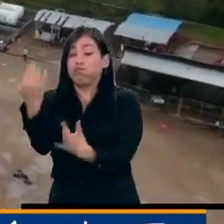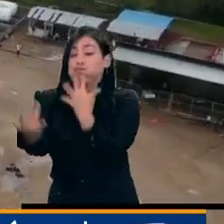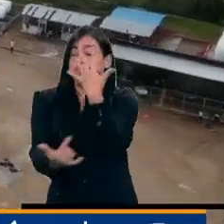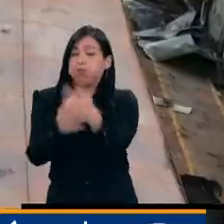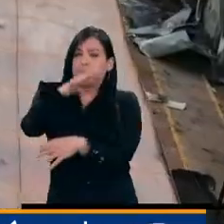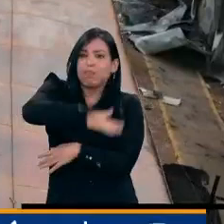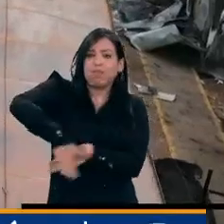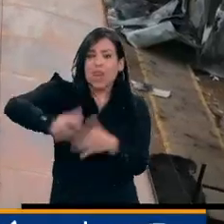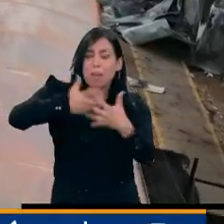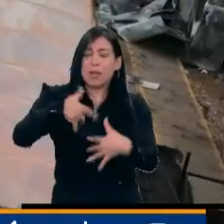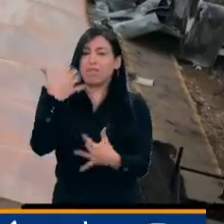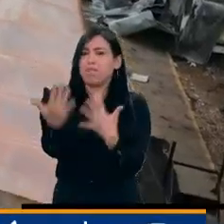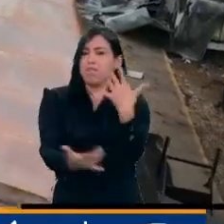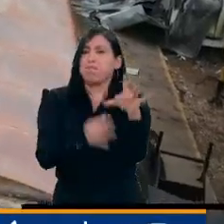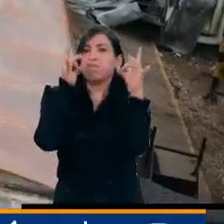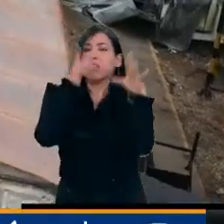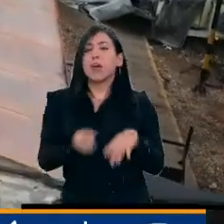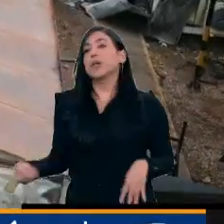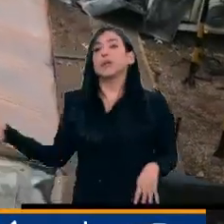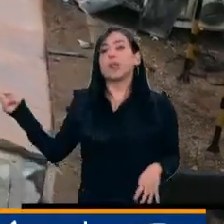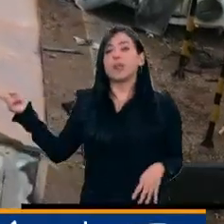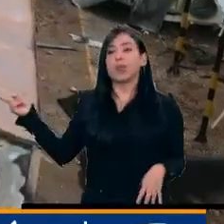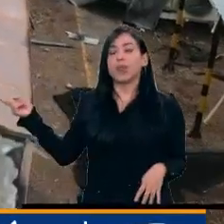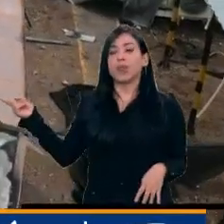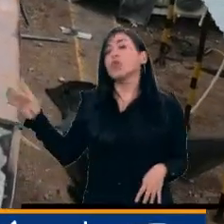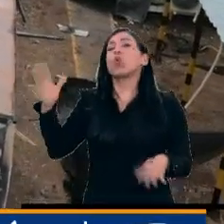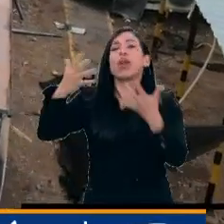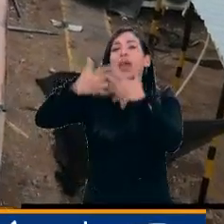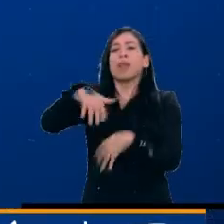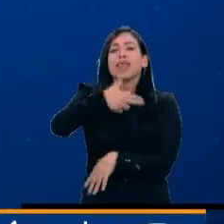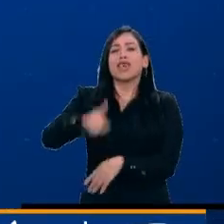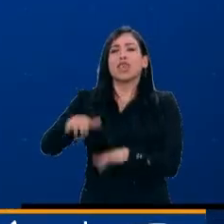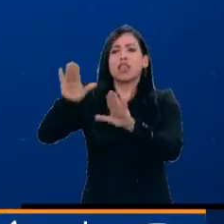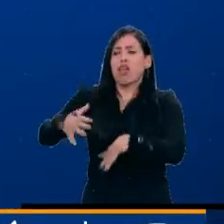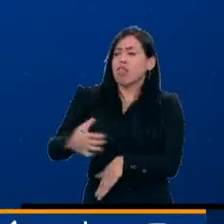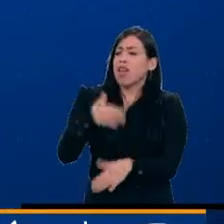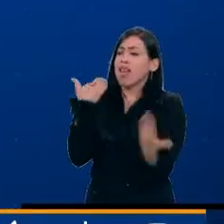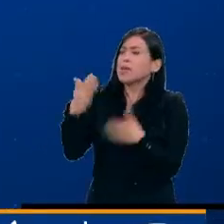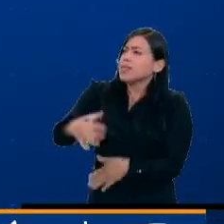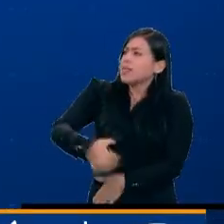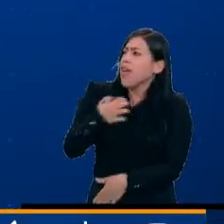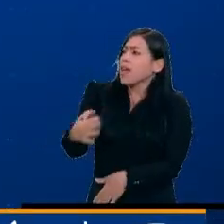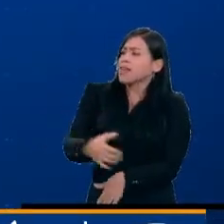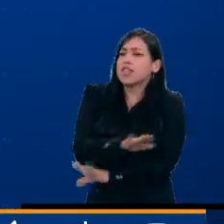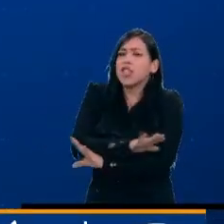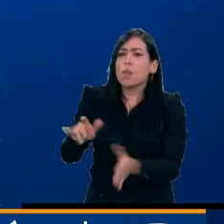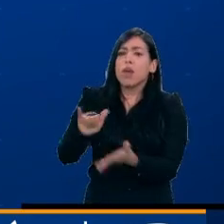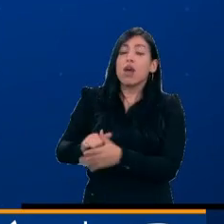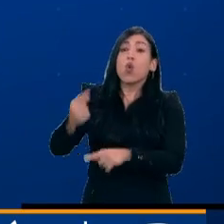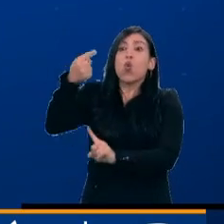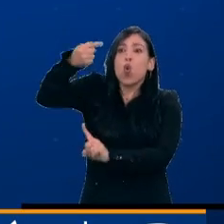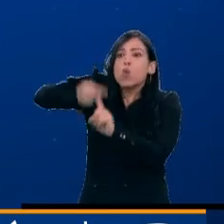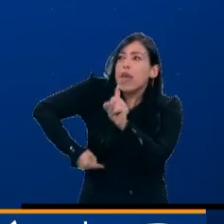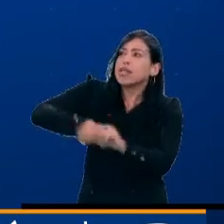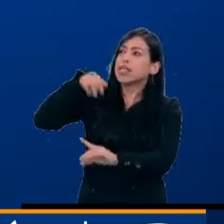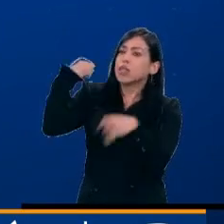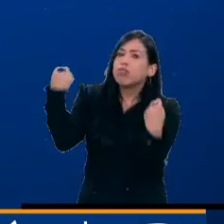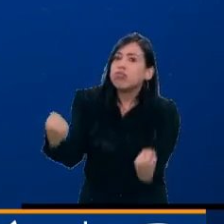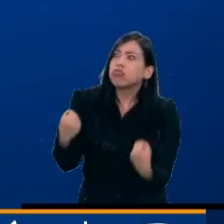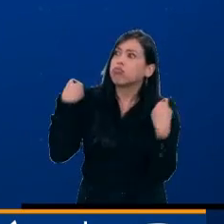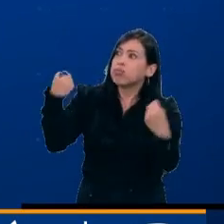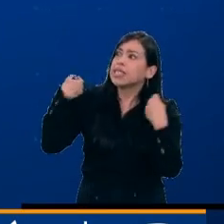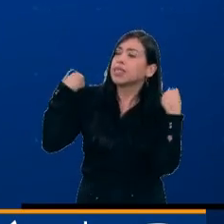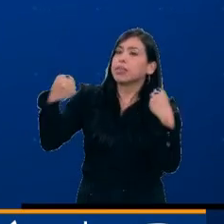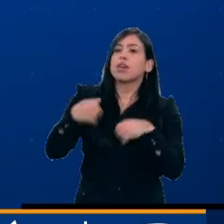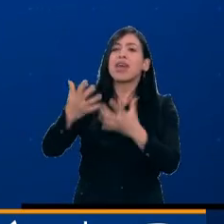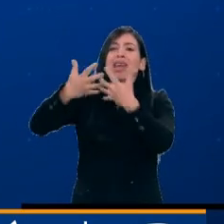las instalaciones petroleras de la empresa china Emerald Energy, pues el reclamo de los campesinos que completaban más de un mes en protesta es